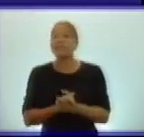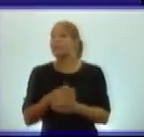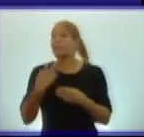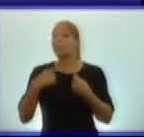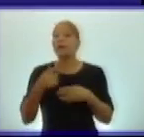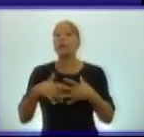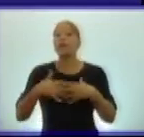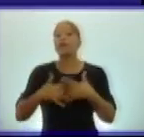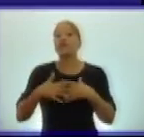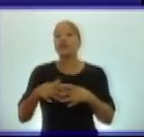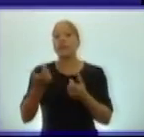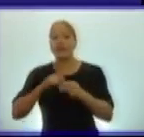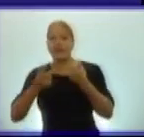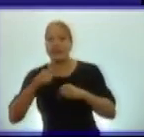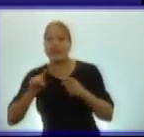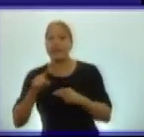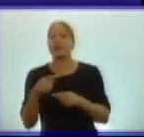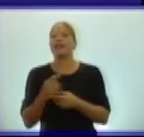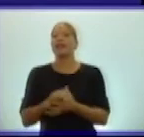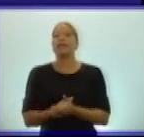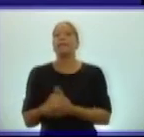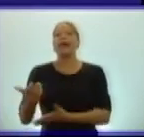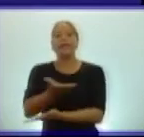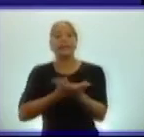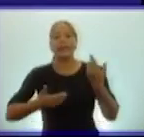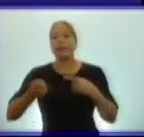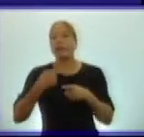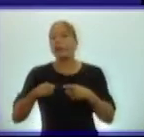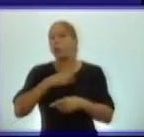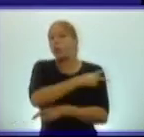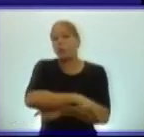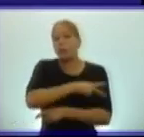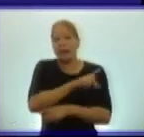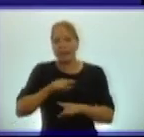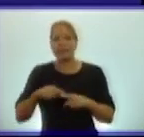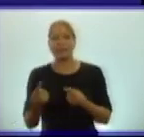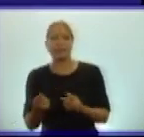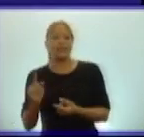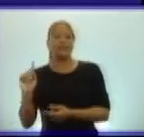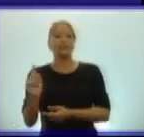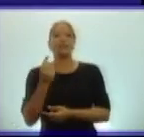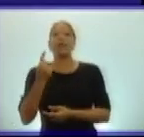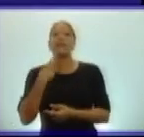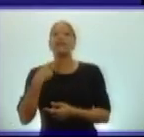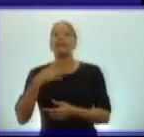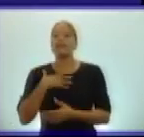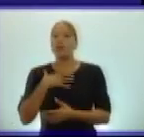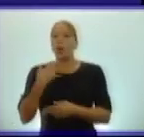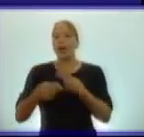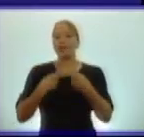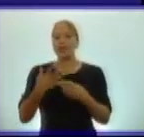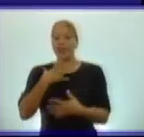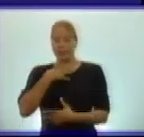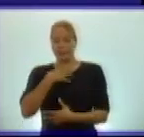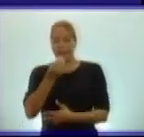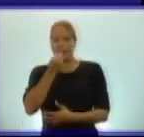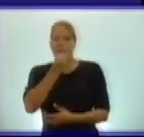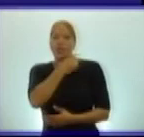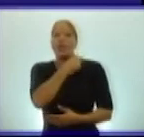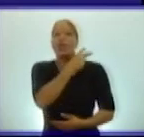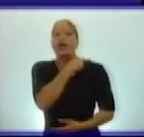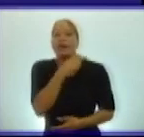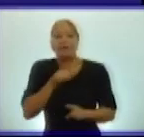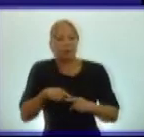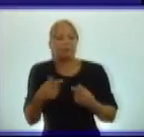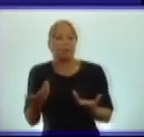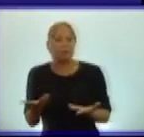venta, para el comercio, para intercambiar con otros territorios, si lo que se producía era solamente para subsistir en ese señorío, bueno,